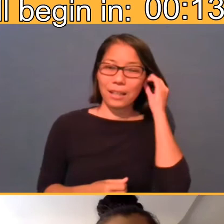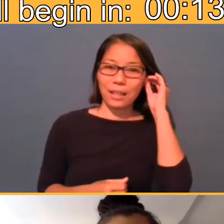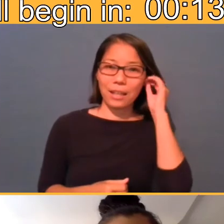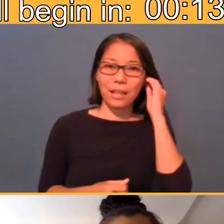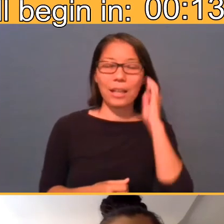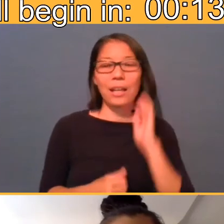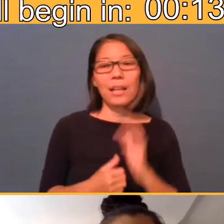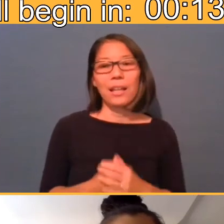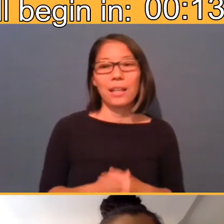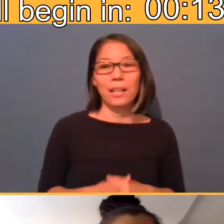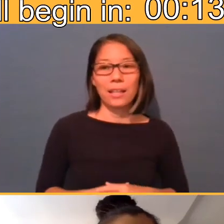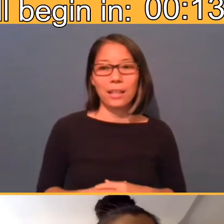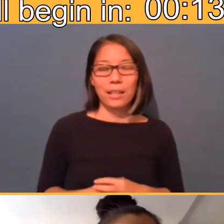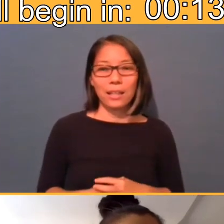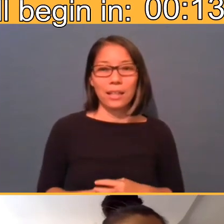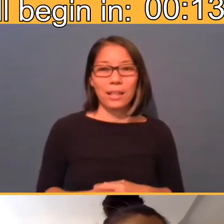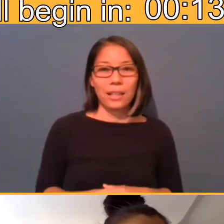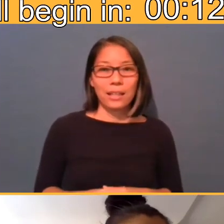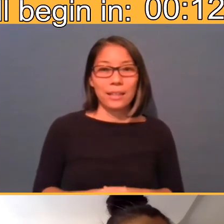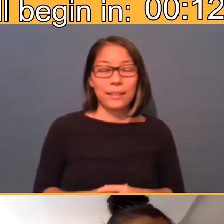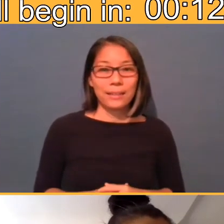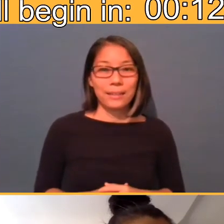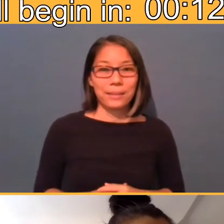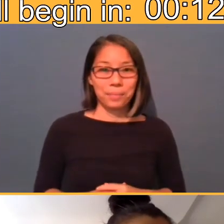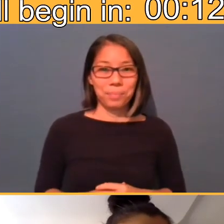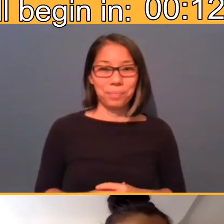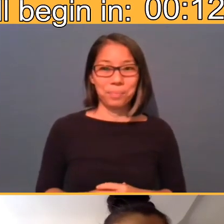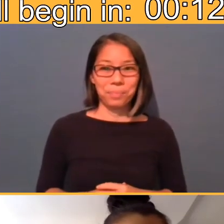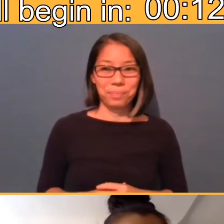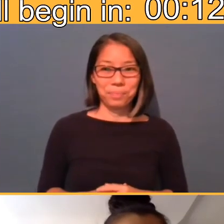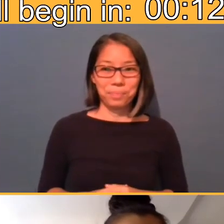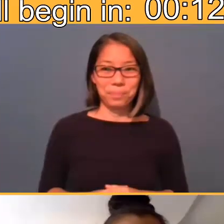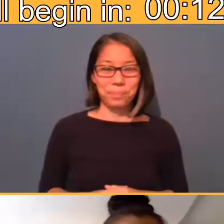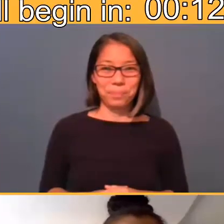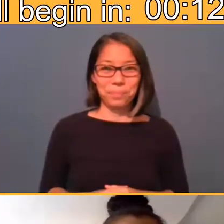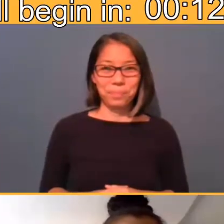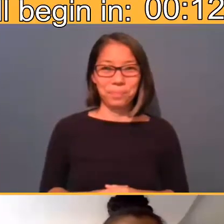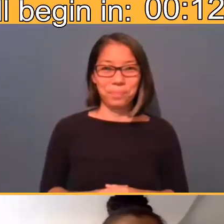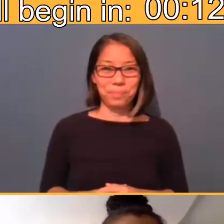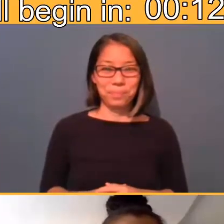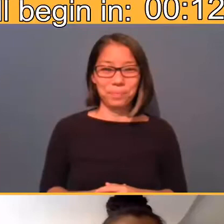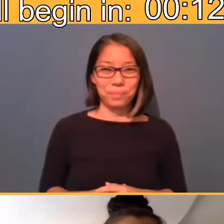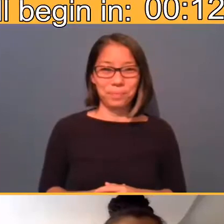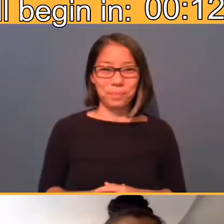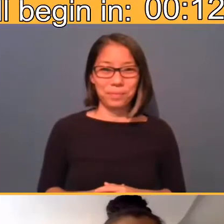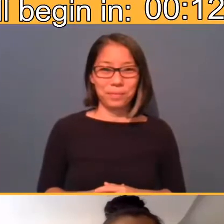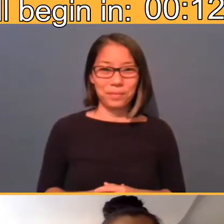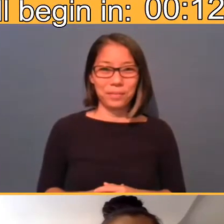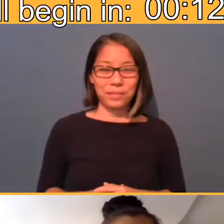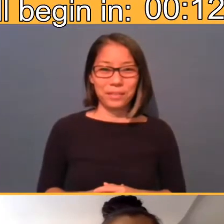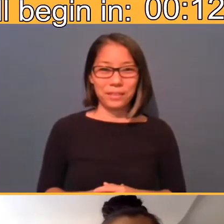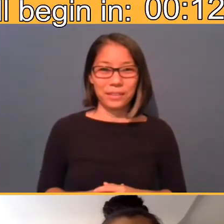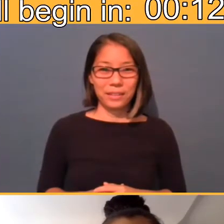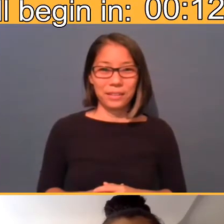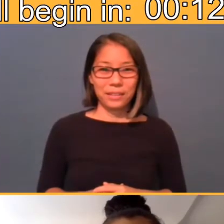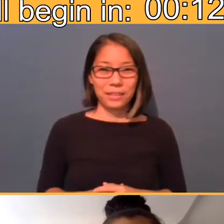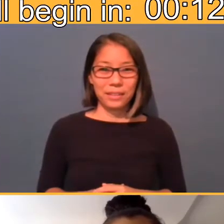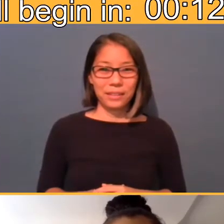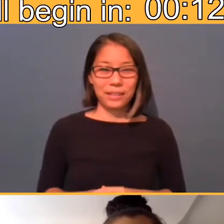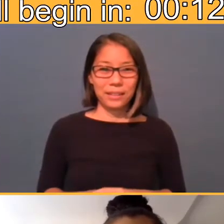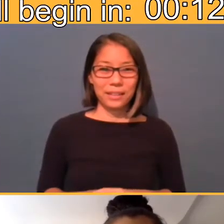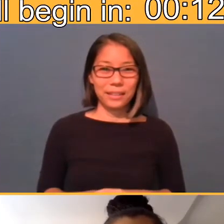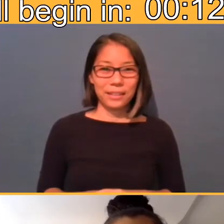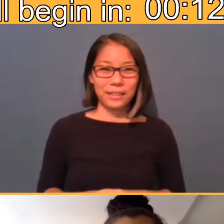Yo estaba bien inspirada de Los Ángeles, no sé por qué, pero Los Ángeles se siente como que es mi